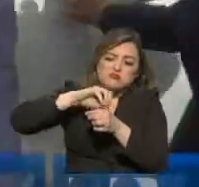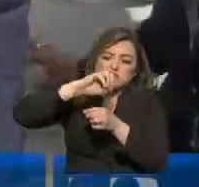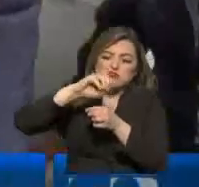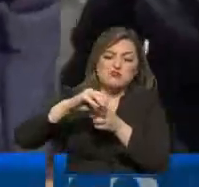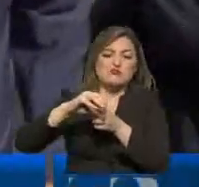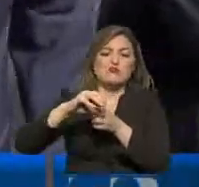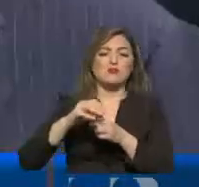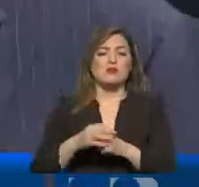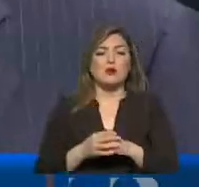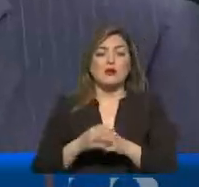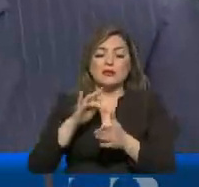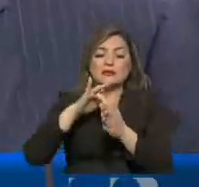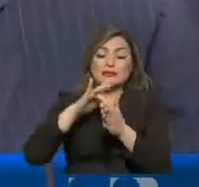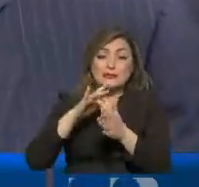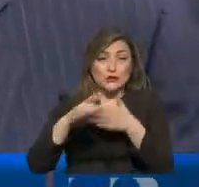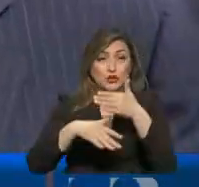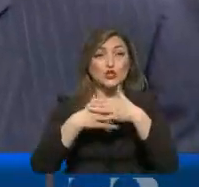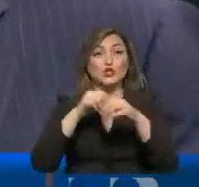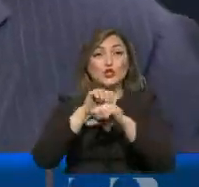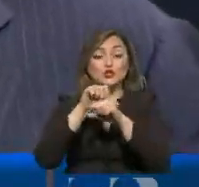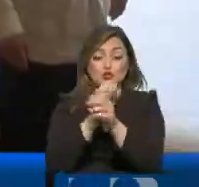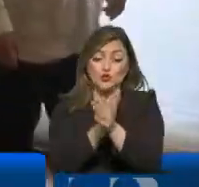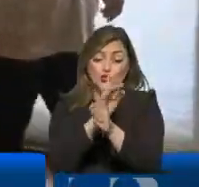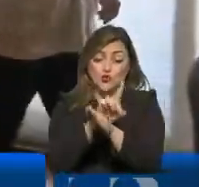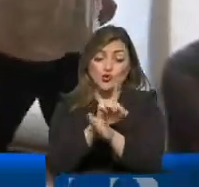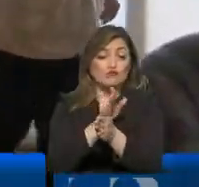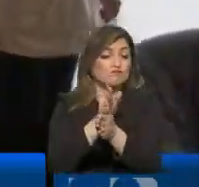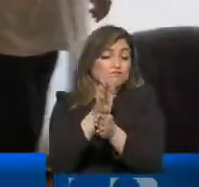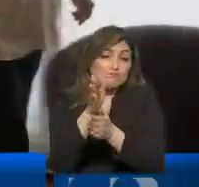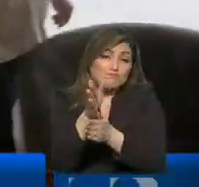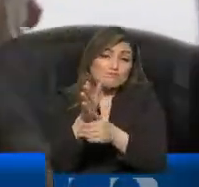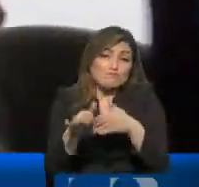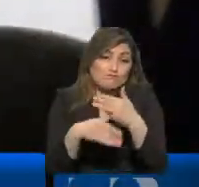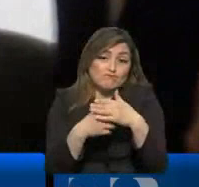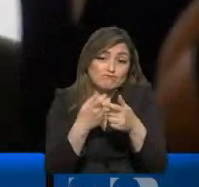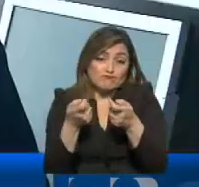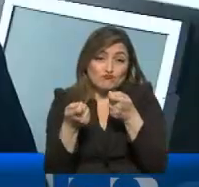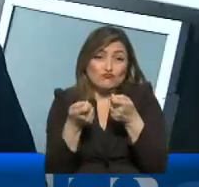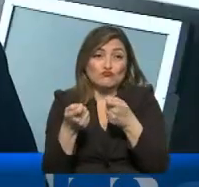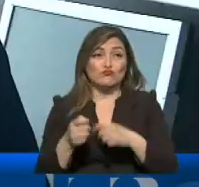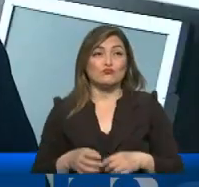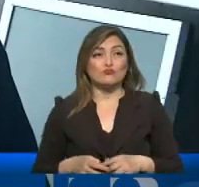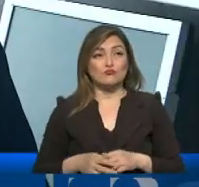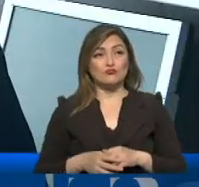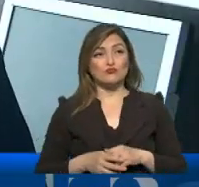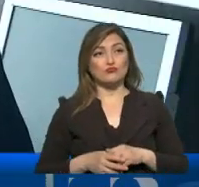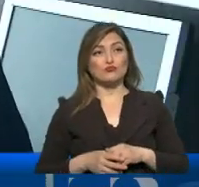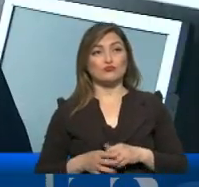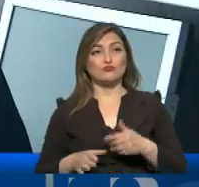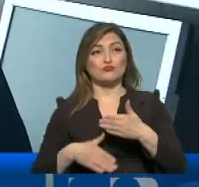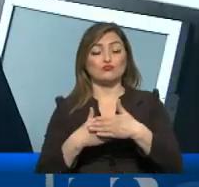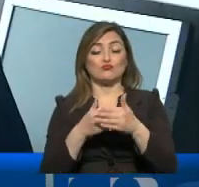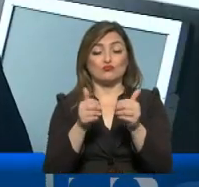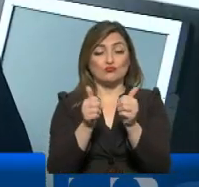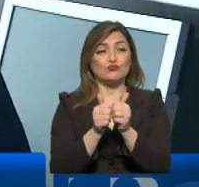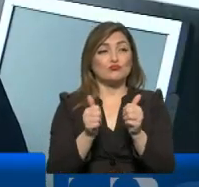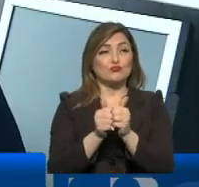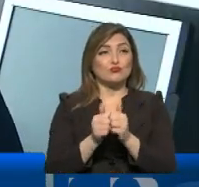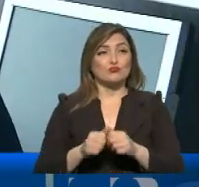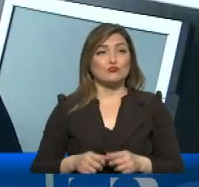intervención tiene su grado de riesgo, el especialista considera que todo estará controlado. con todos los equipamientos y con todos